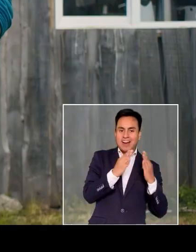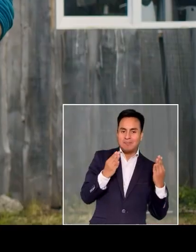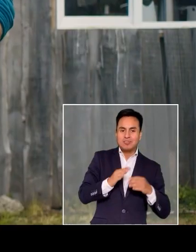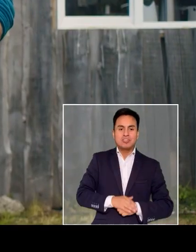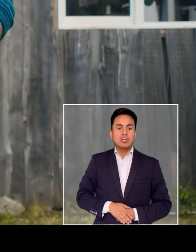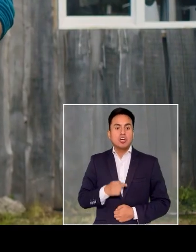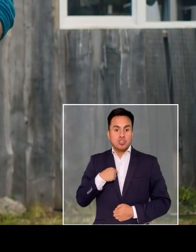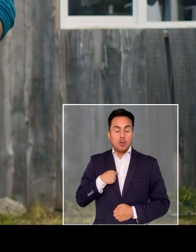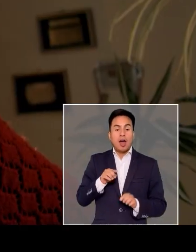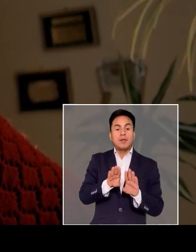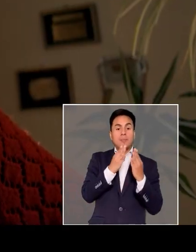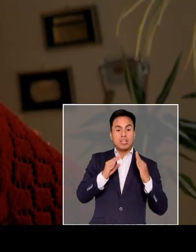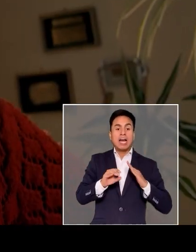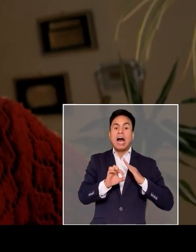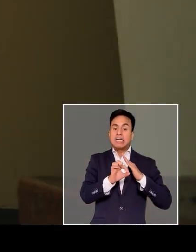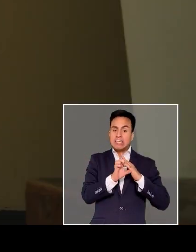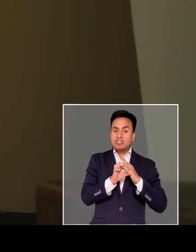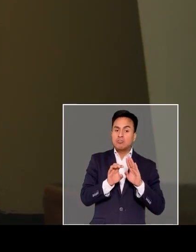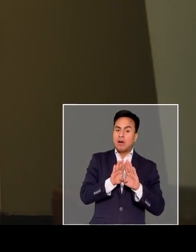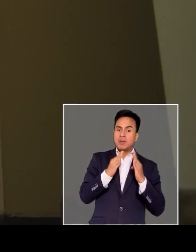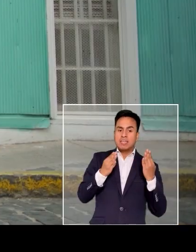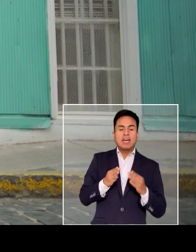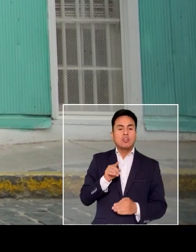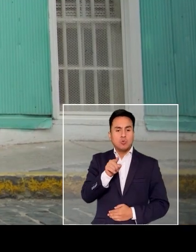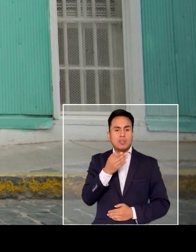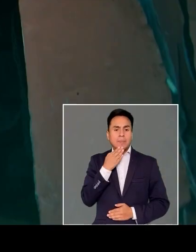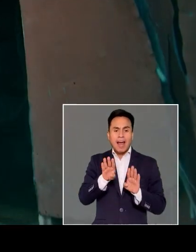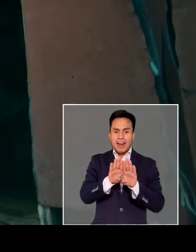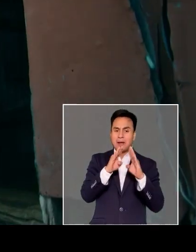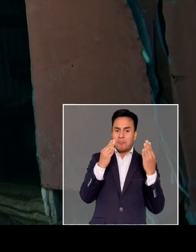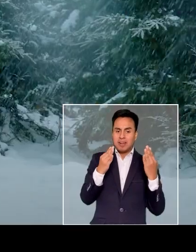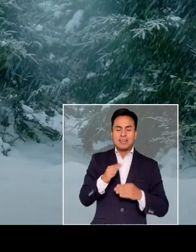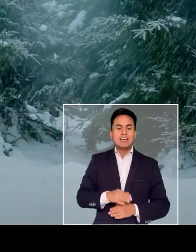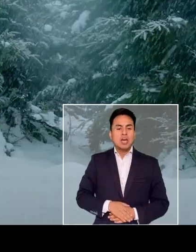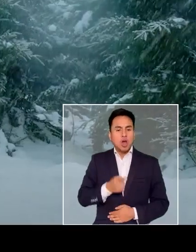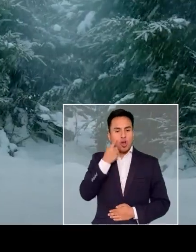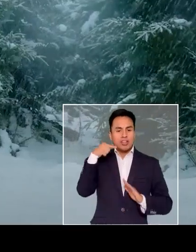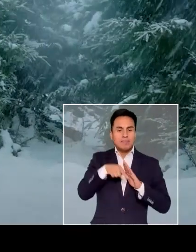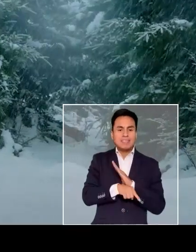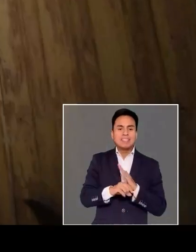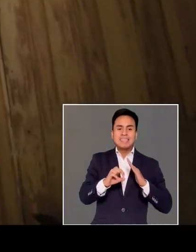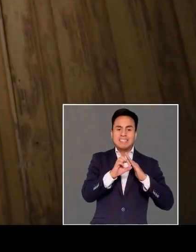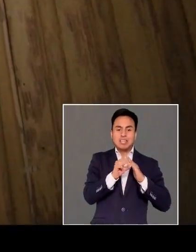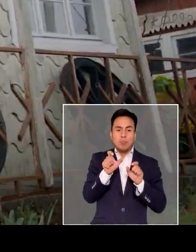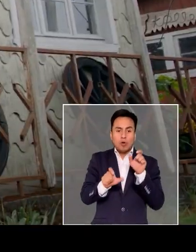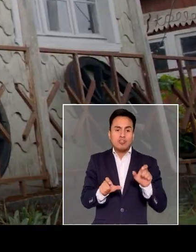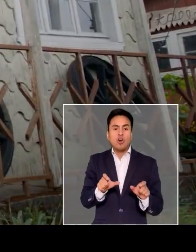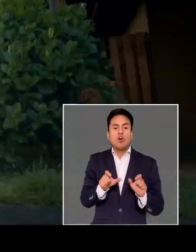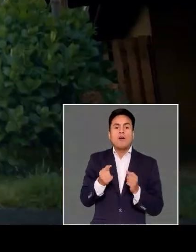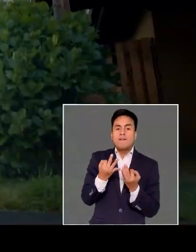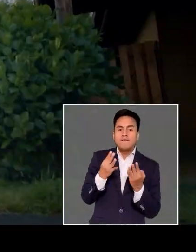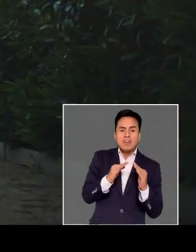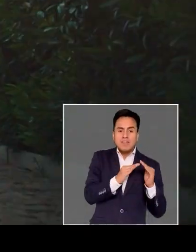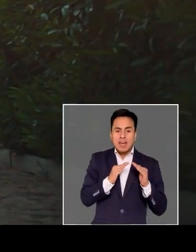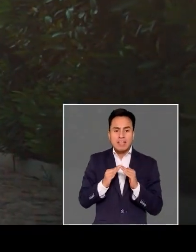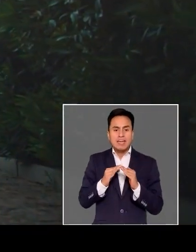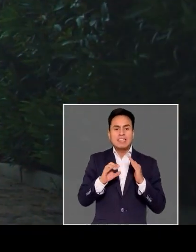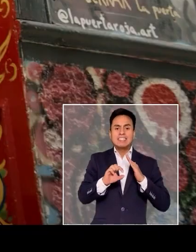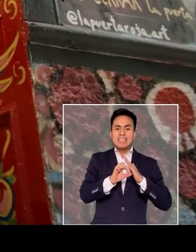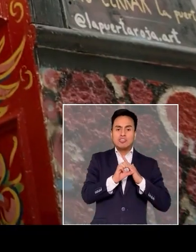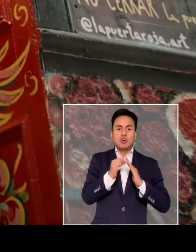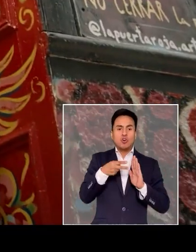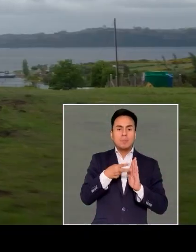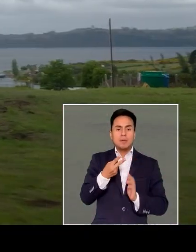Abramos. Yo le voy a abrir la cuenta al censo. Abre la puerta tú también. Conoce más sobre el Censo de Población y Vivienda en